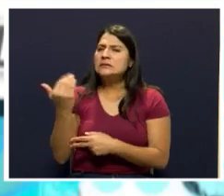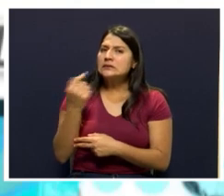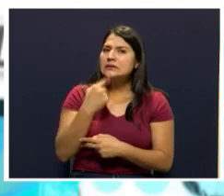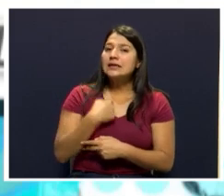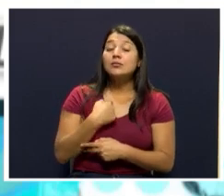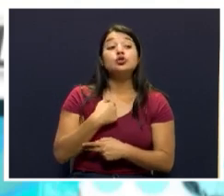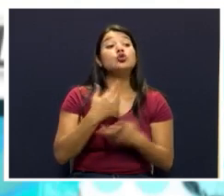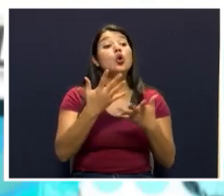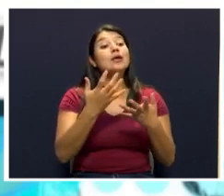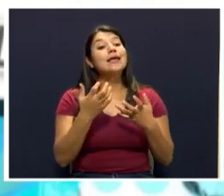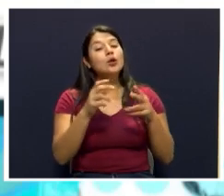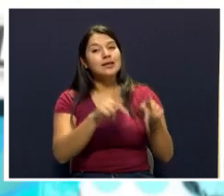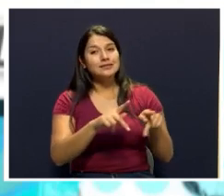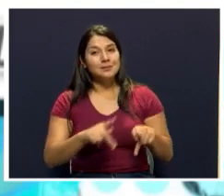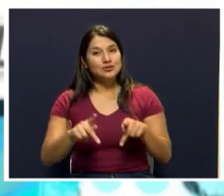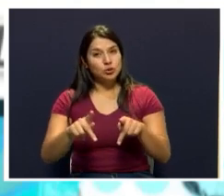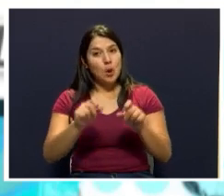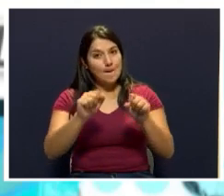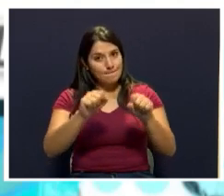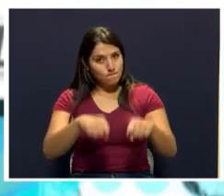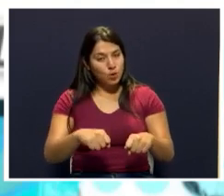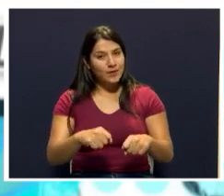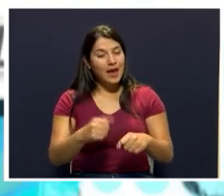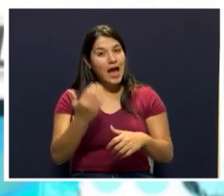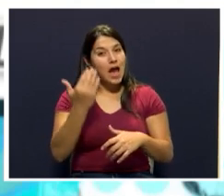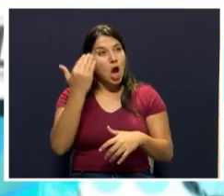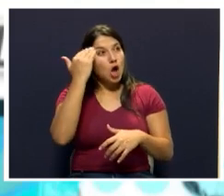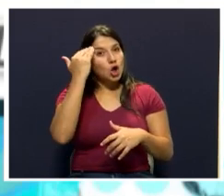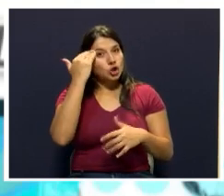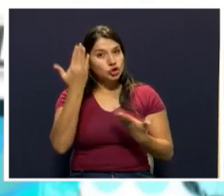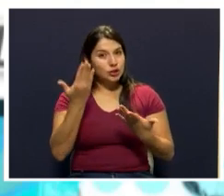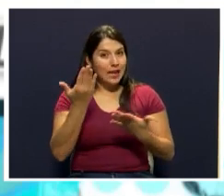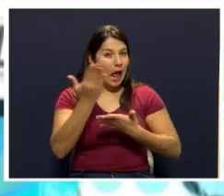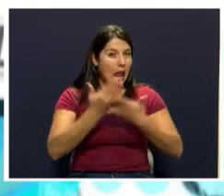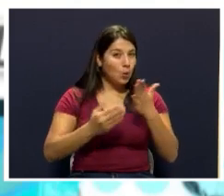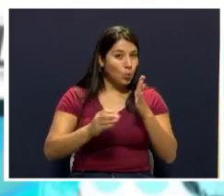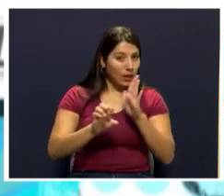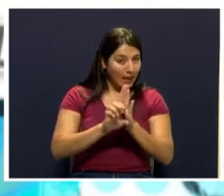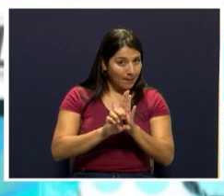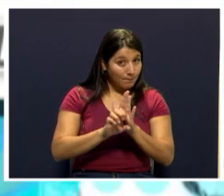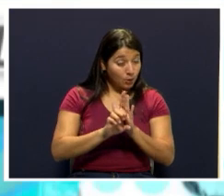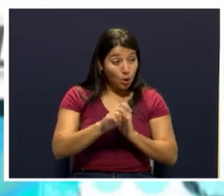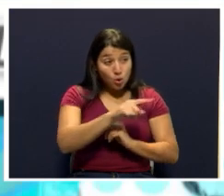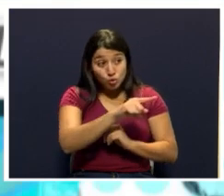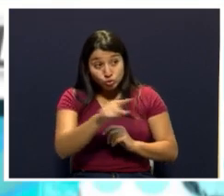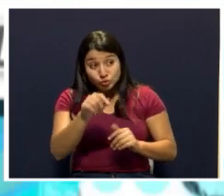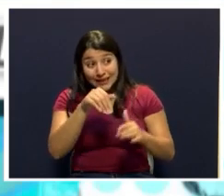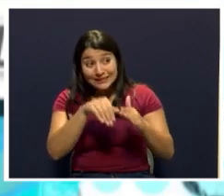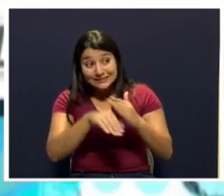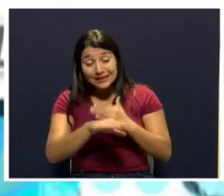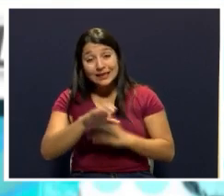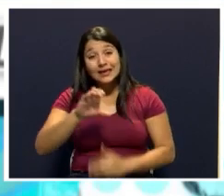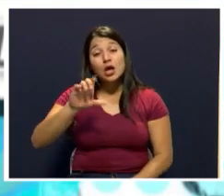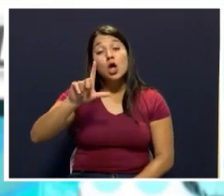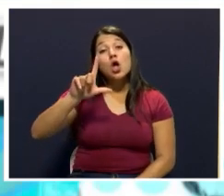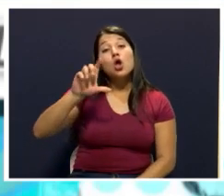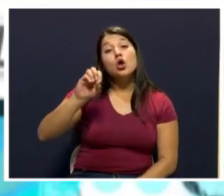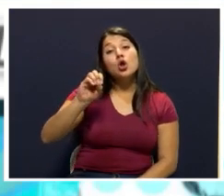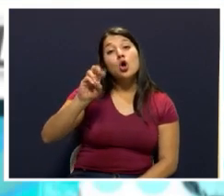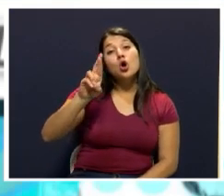que el público conozca una historia previa. Entonces, la pregunta que le iba a hacer es, ustedes en el Clodomiro Picado tienen